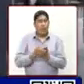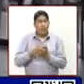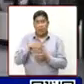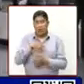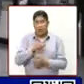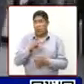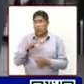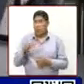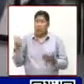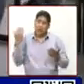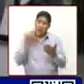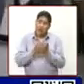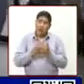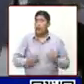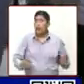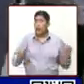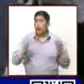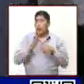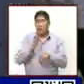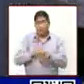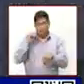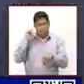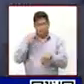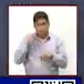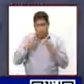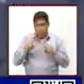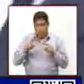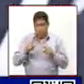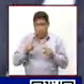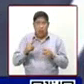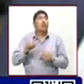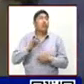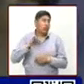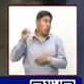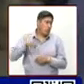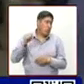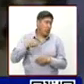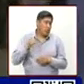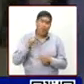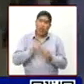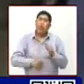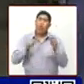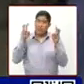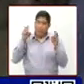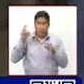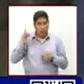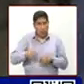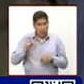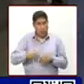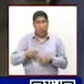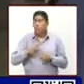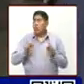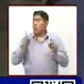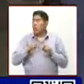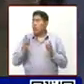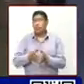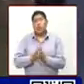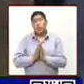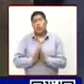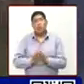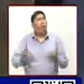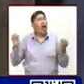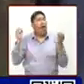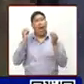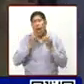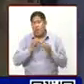Cochabamba o llegando a La Paz lo citan, ¿usted se va a presentar? Yo voy a presentarme en cada caso que sea necesario hacerlo, pero estamos pidiendo más